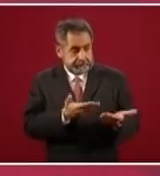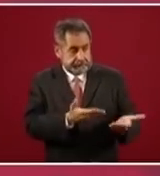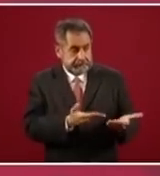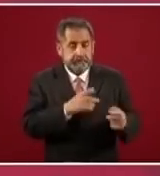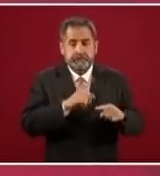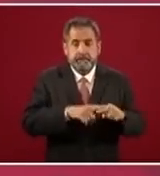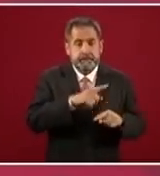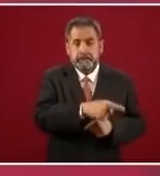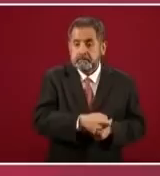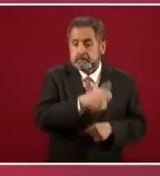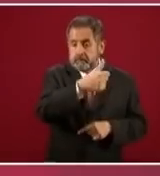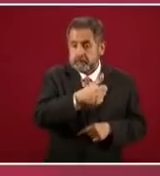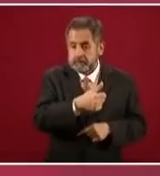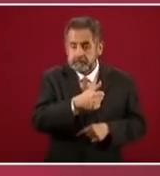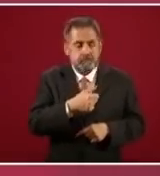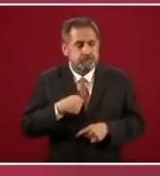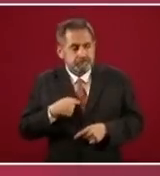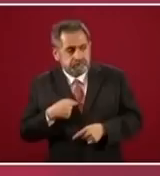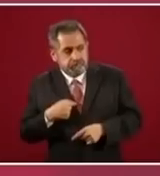viene de ellos y está aceptada